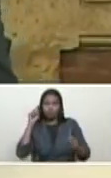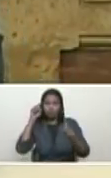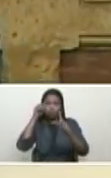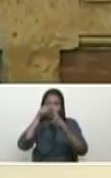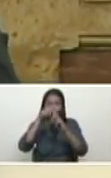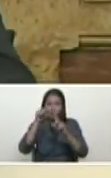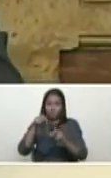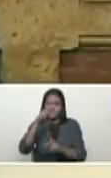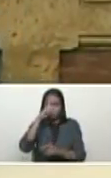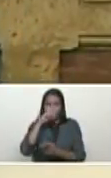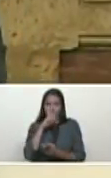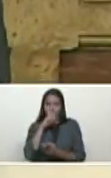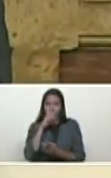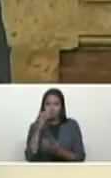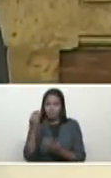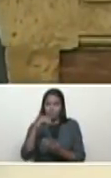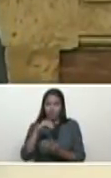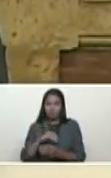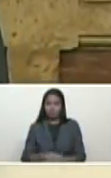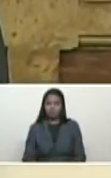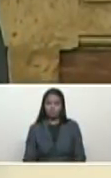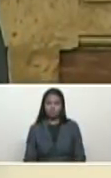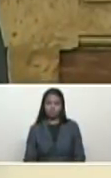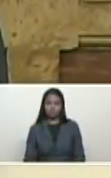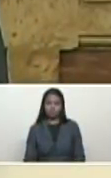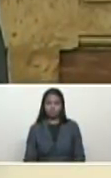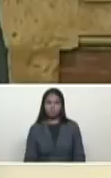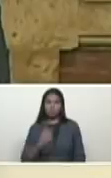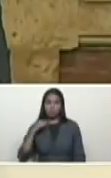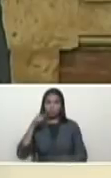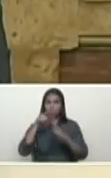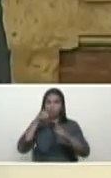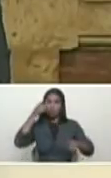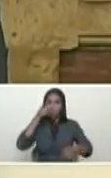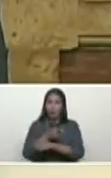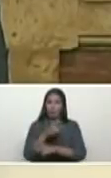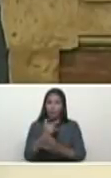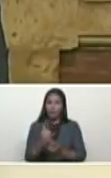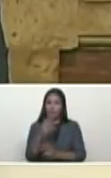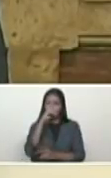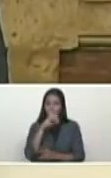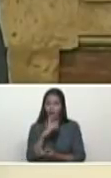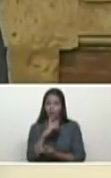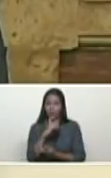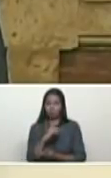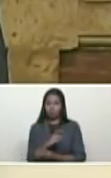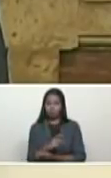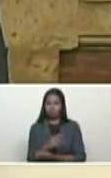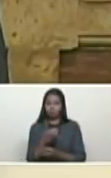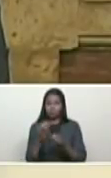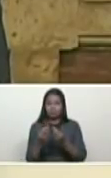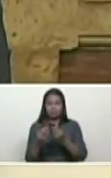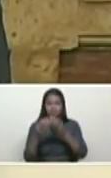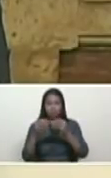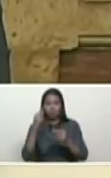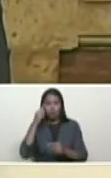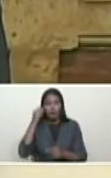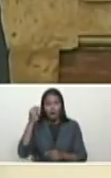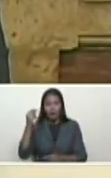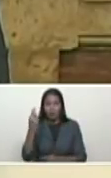sine quanon me está obligada y producir todo el arroz